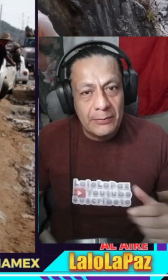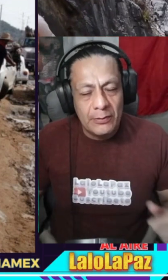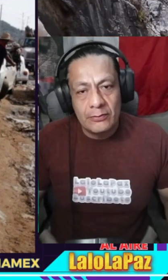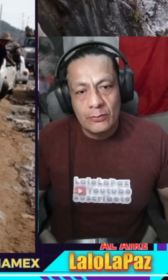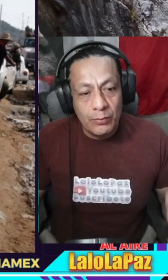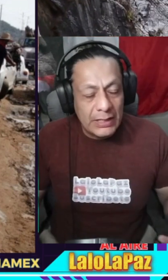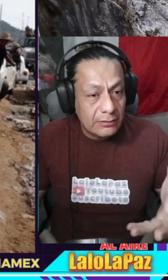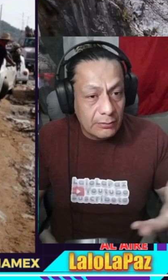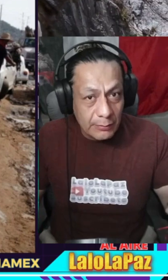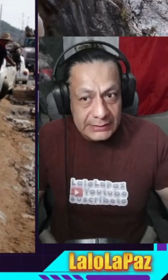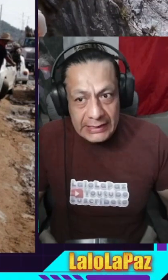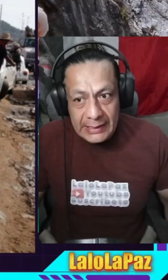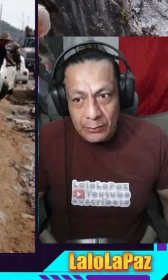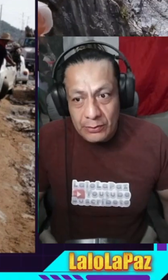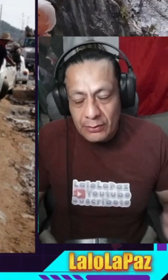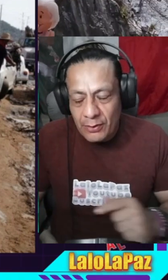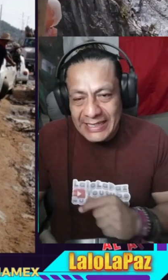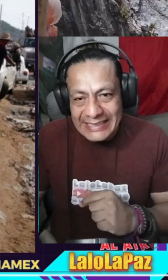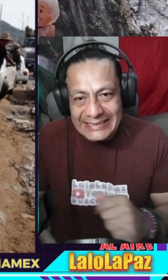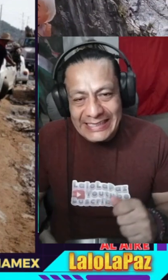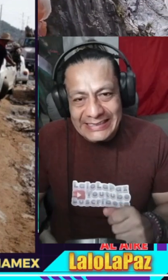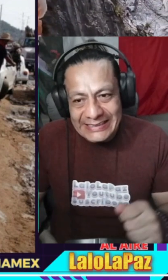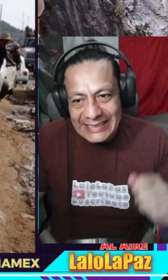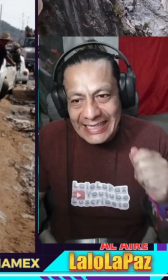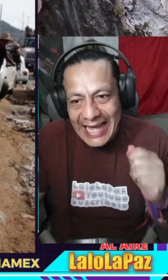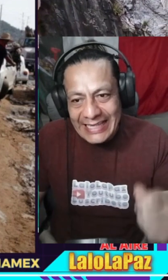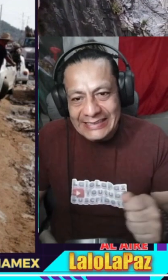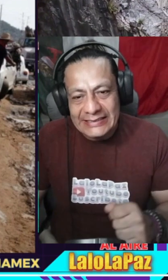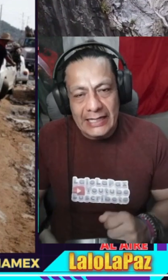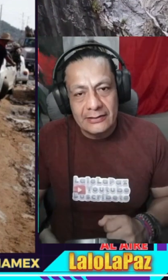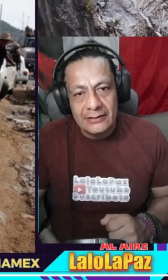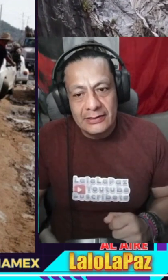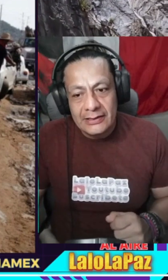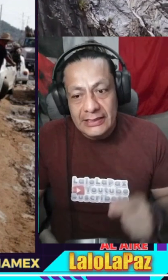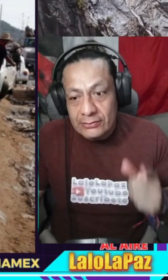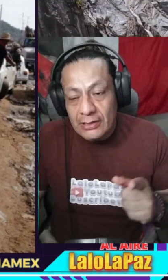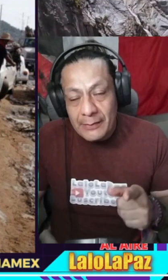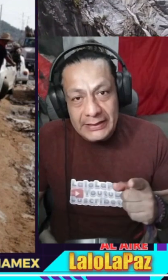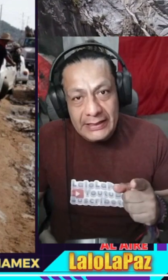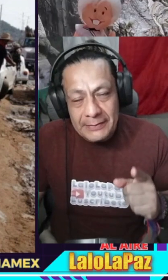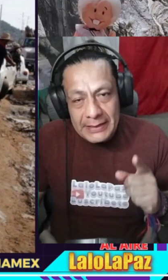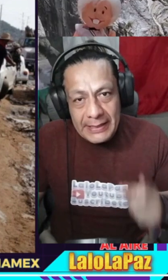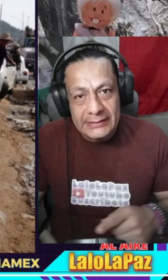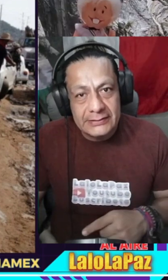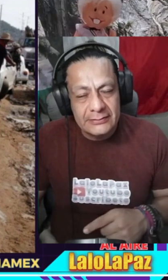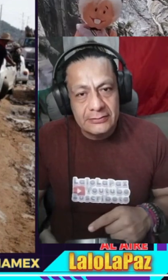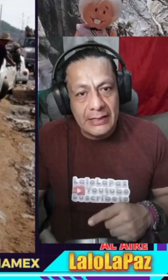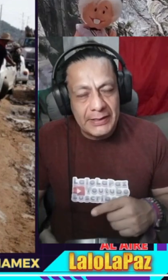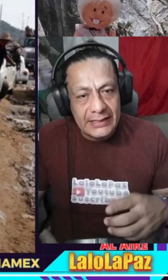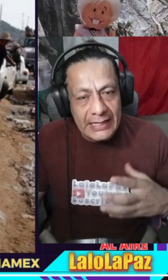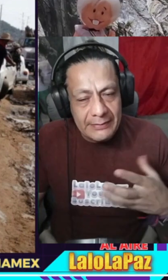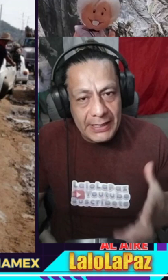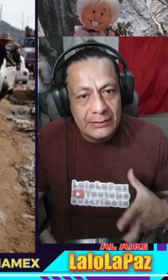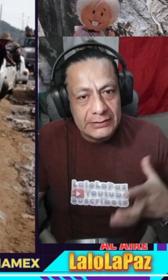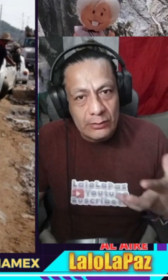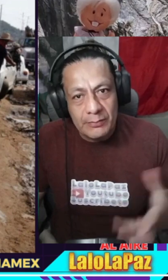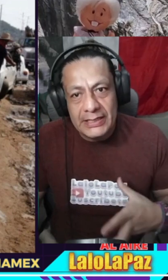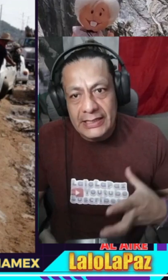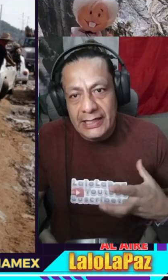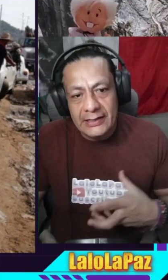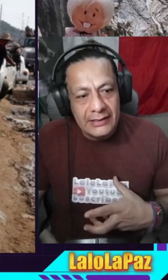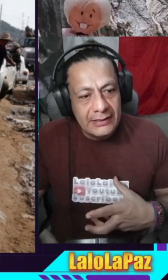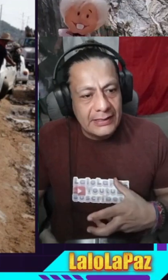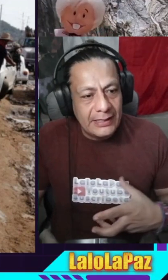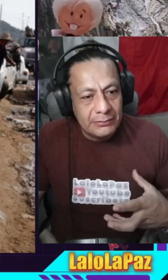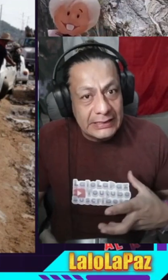un pueblo, un puerto como este de Acapulco, lo que se necesite, ahí está. Y no solamente de víveres, no solamente de alimentos, de